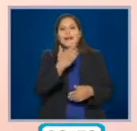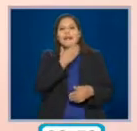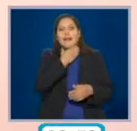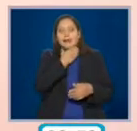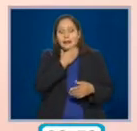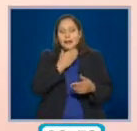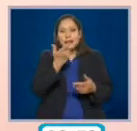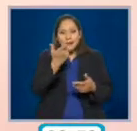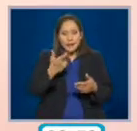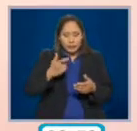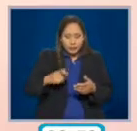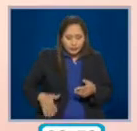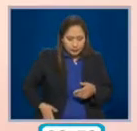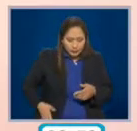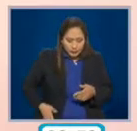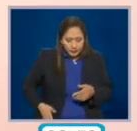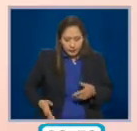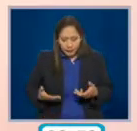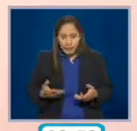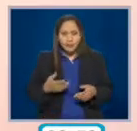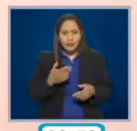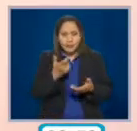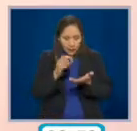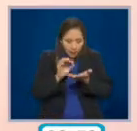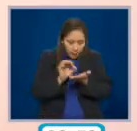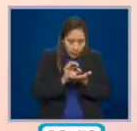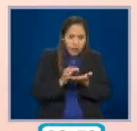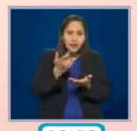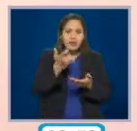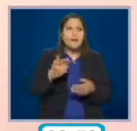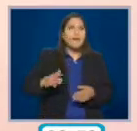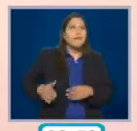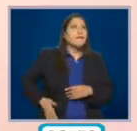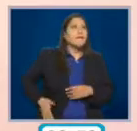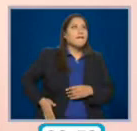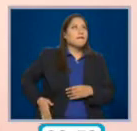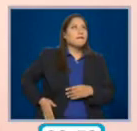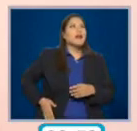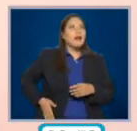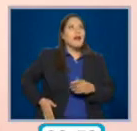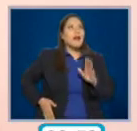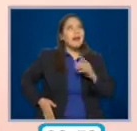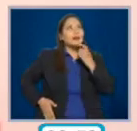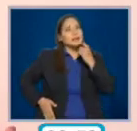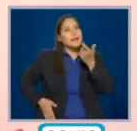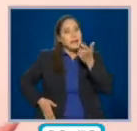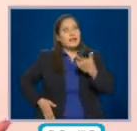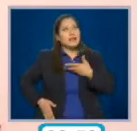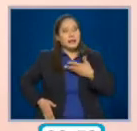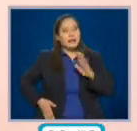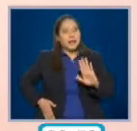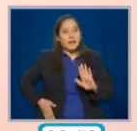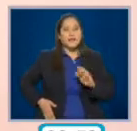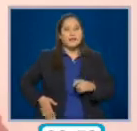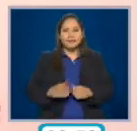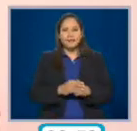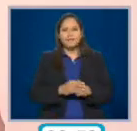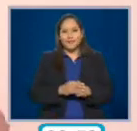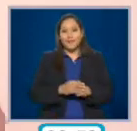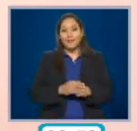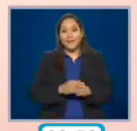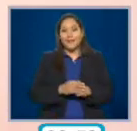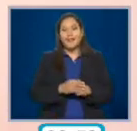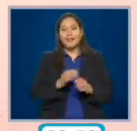a tocar el dinero o las monedas que traen en el saco. Como para reforzar si tengo. Exactamente, es una manera en que lo hacen. Oye, no